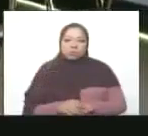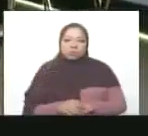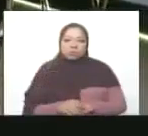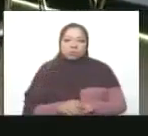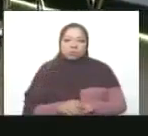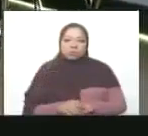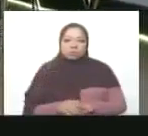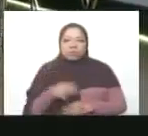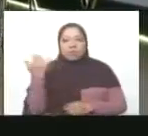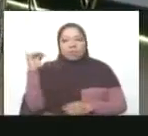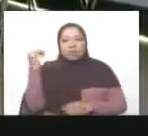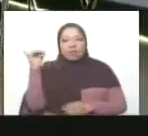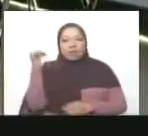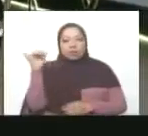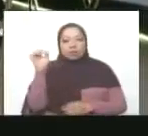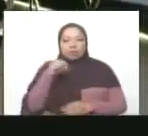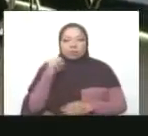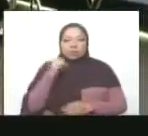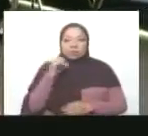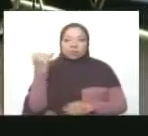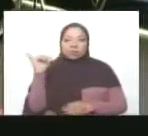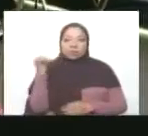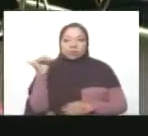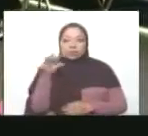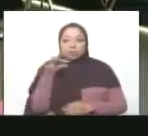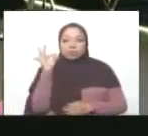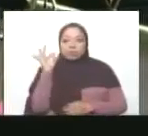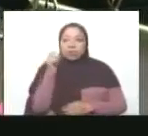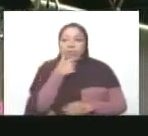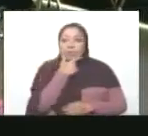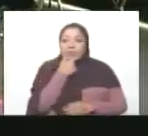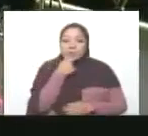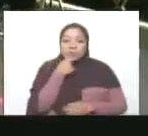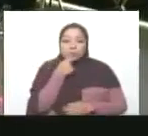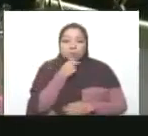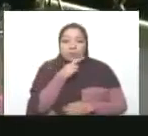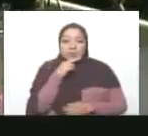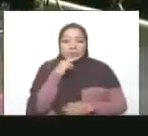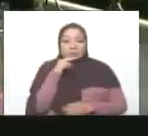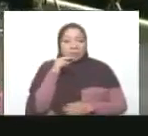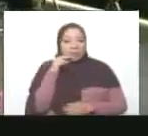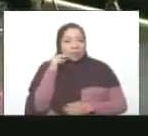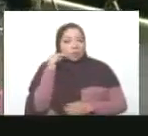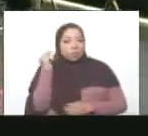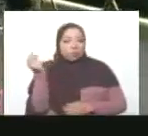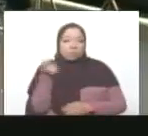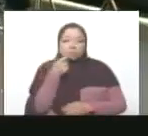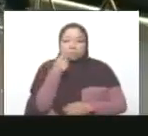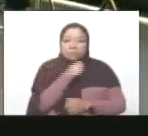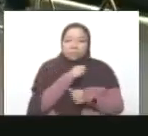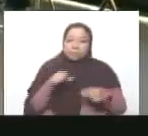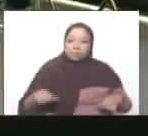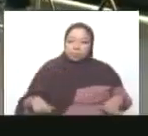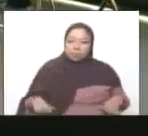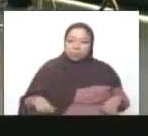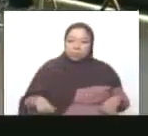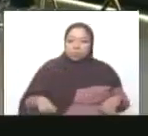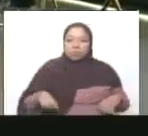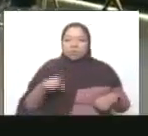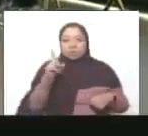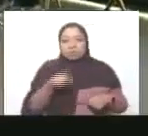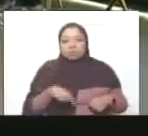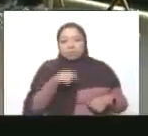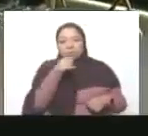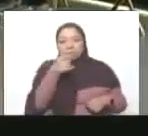Bueno, es de Yaracuy. Café de Yaracuy. Bueno, aquí me dicen que el café portugués es muy bueno. Claro que